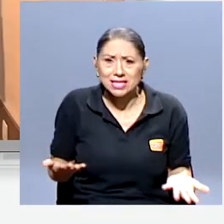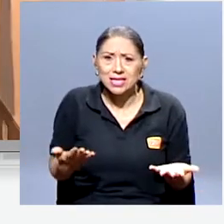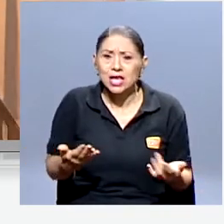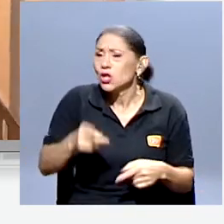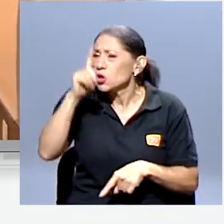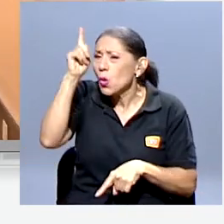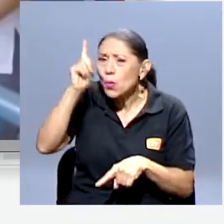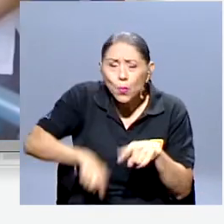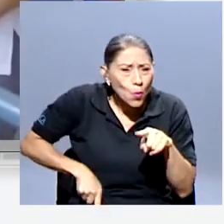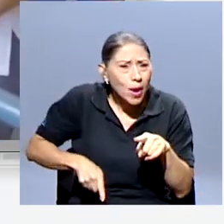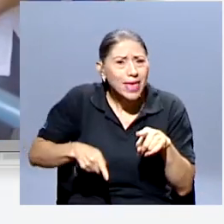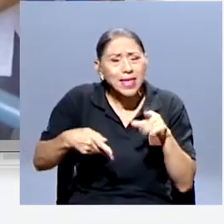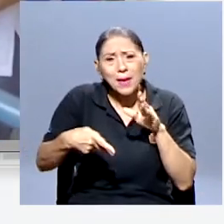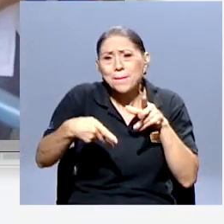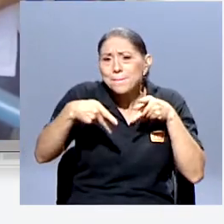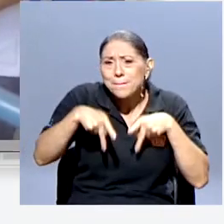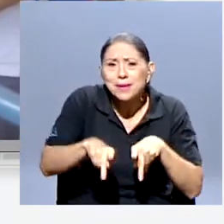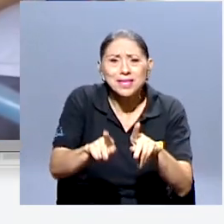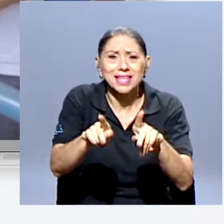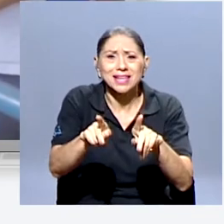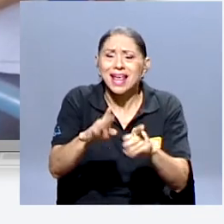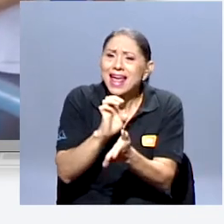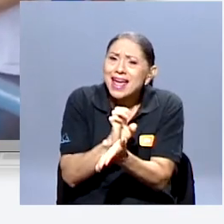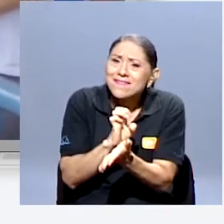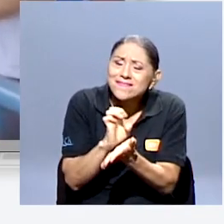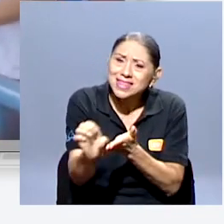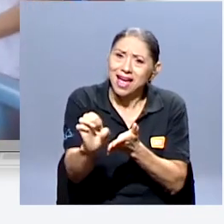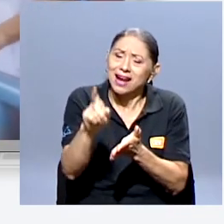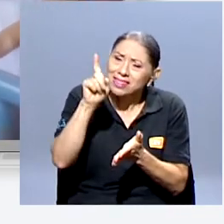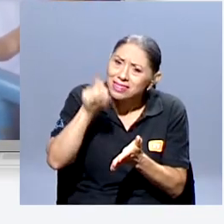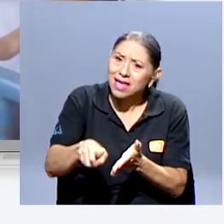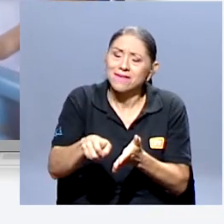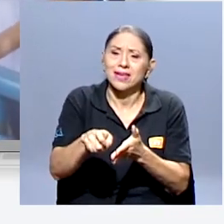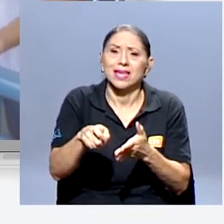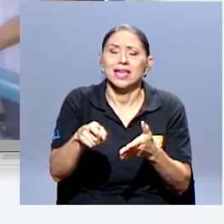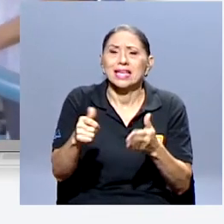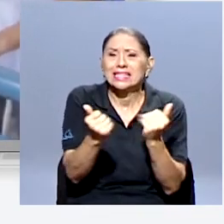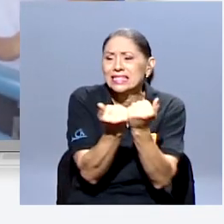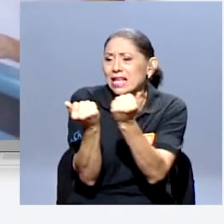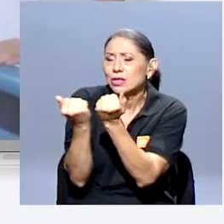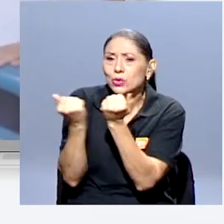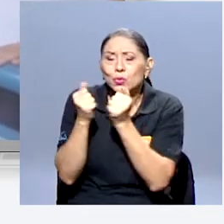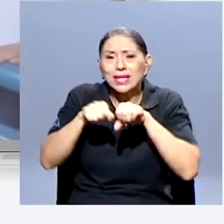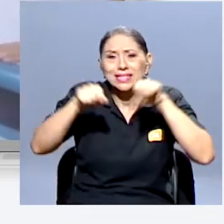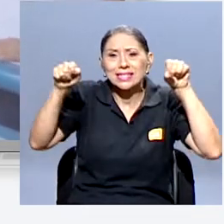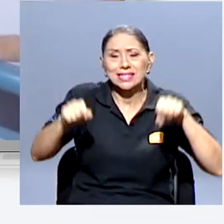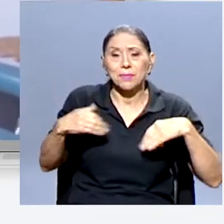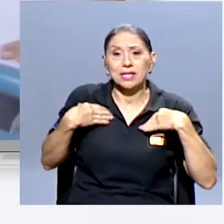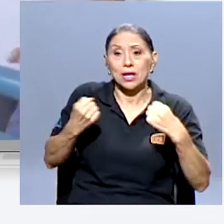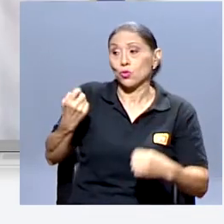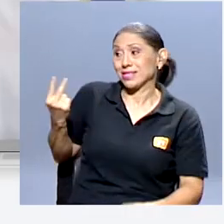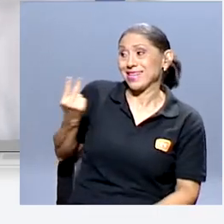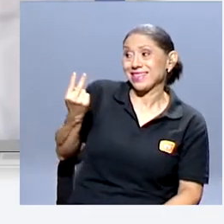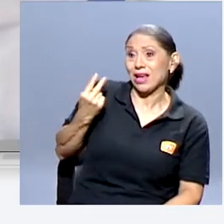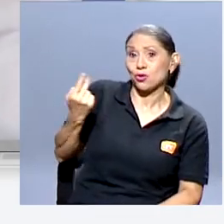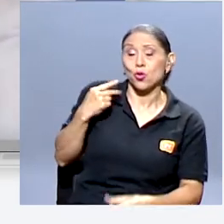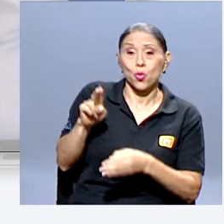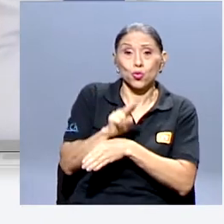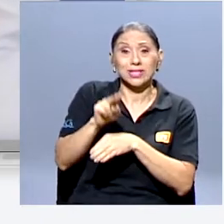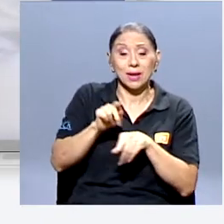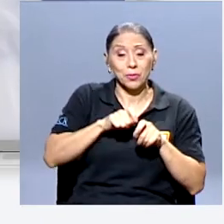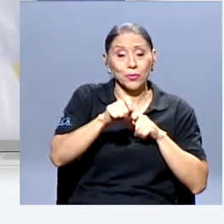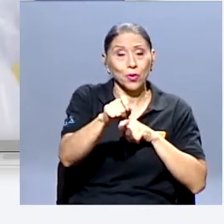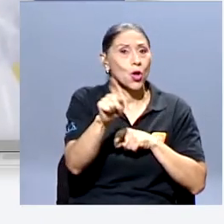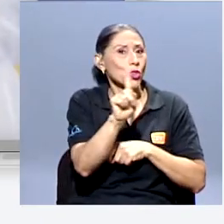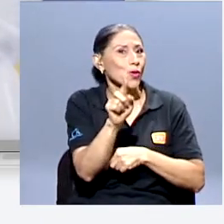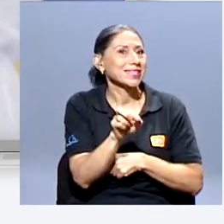costa. Hay que evitar que se sature el sistema de salud. Por eso nosotros, Santiago y yo, las métricas que usamos no es el R efectivo y la